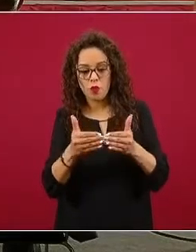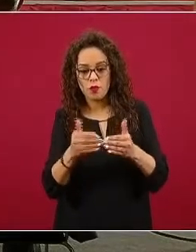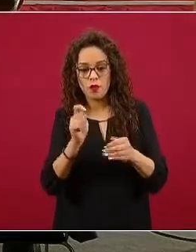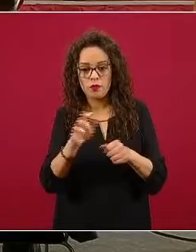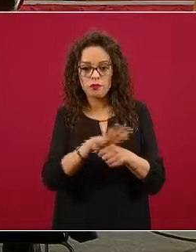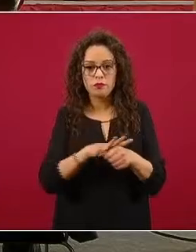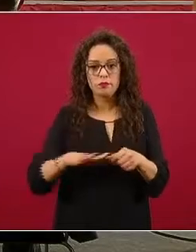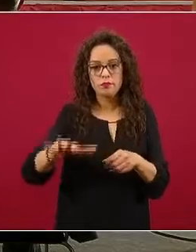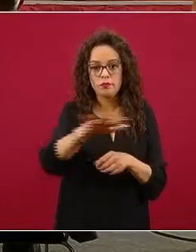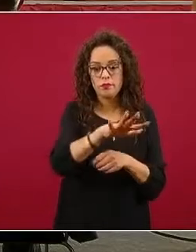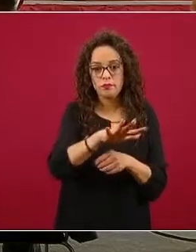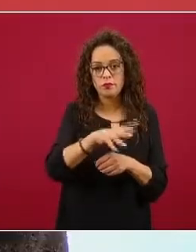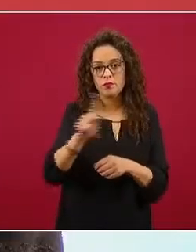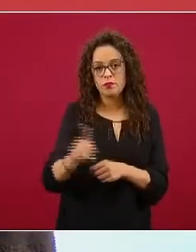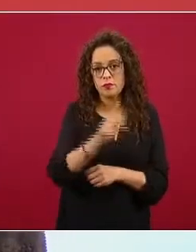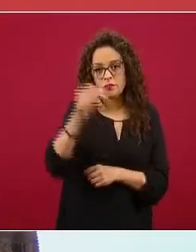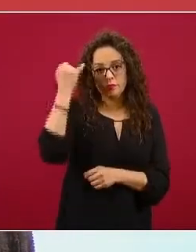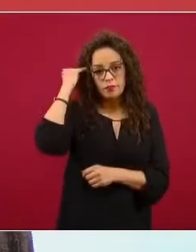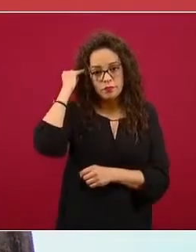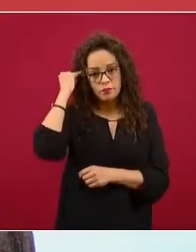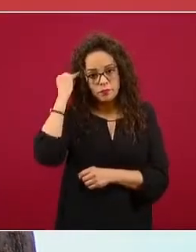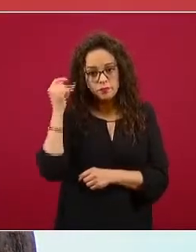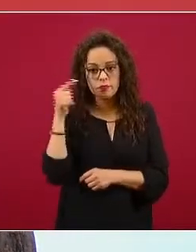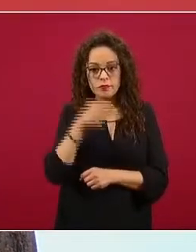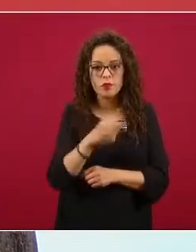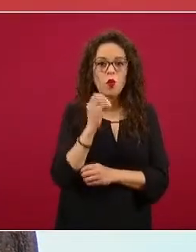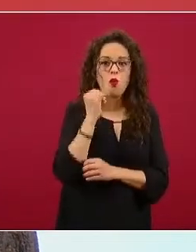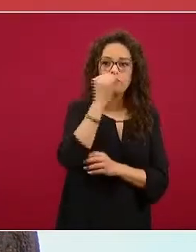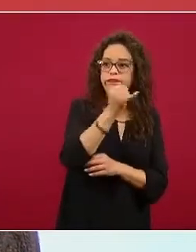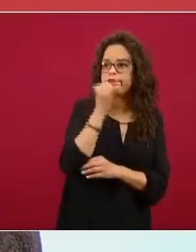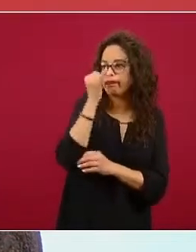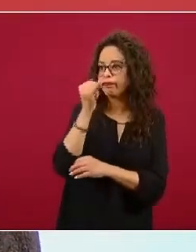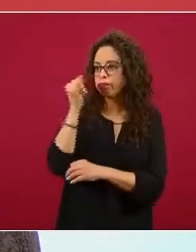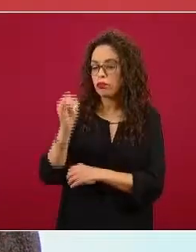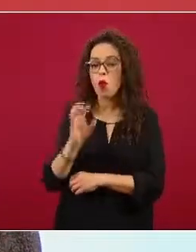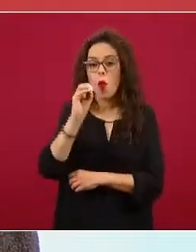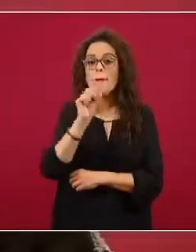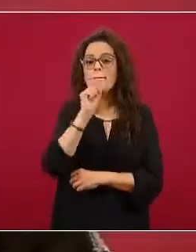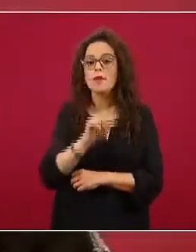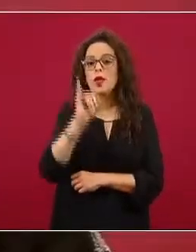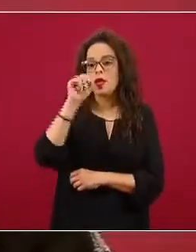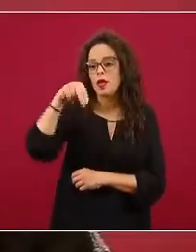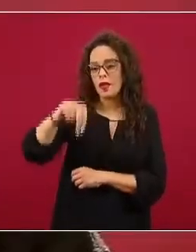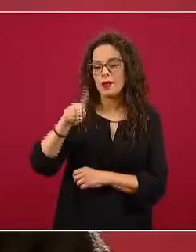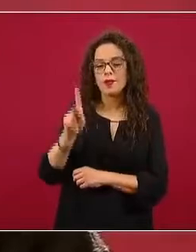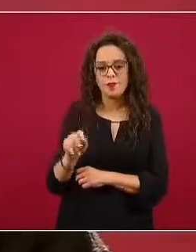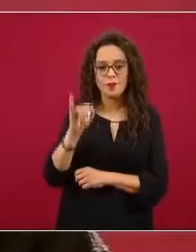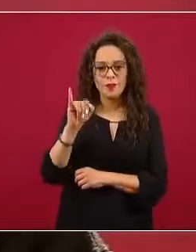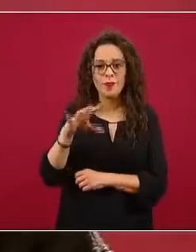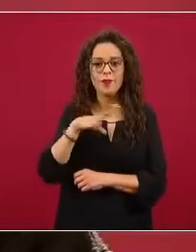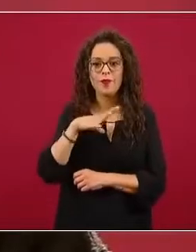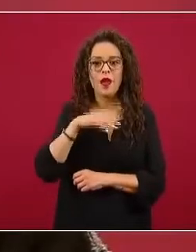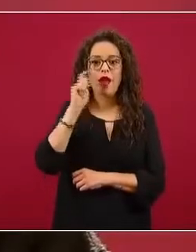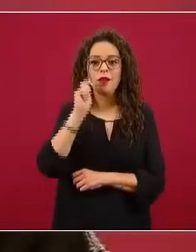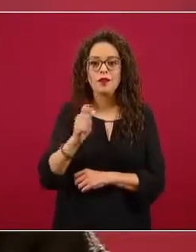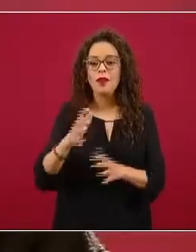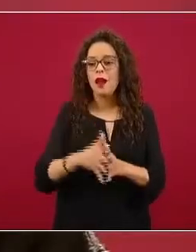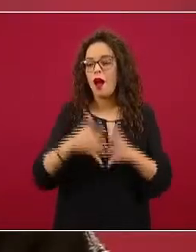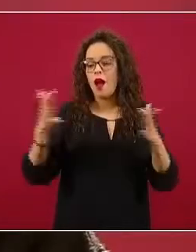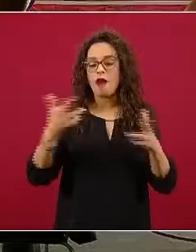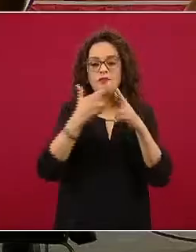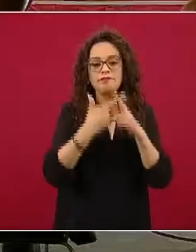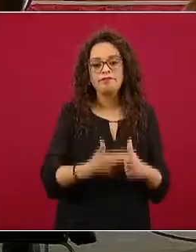los núcleos agrarios. Lo combinamos también con lo que obtenemos por parte del INPI y tenemos un panorama muy amplio y